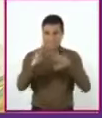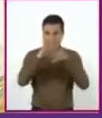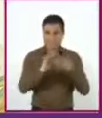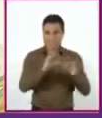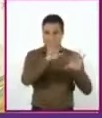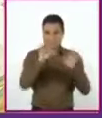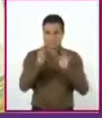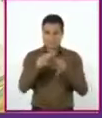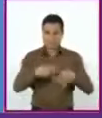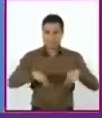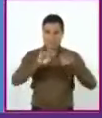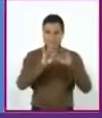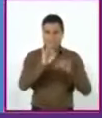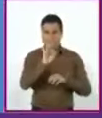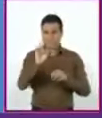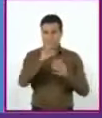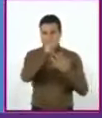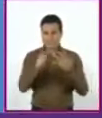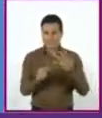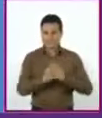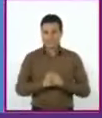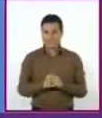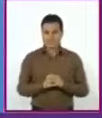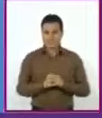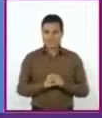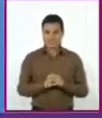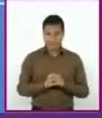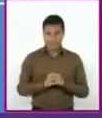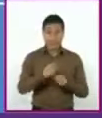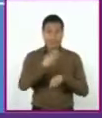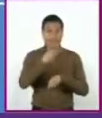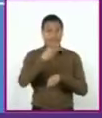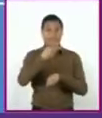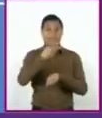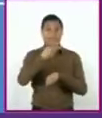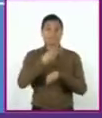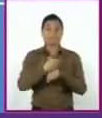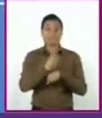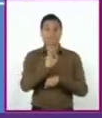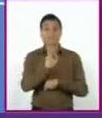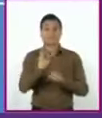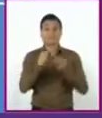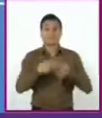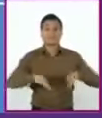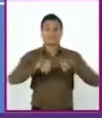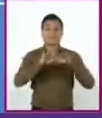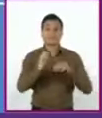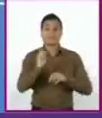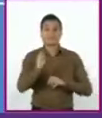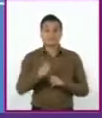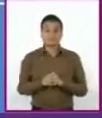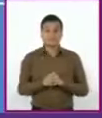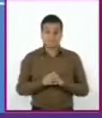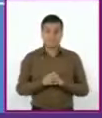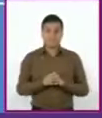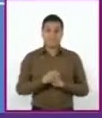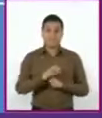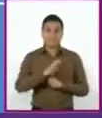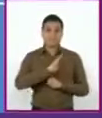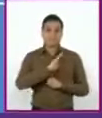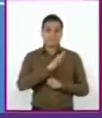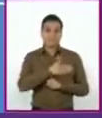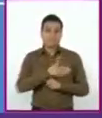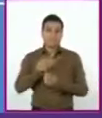fechas relevantes. La segunda gran etapa de la historia de México es la época colonial, también llamada